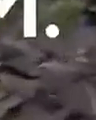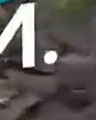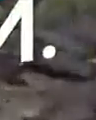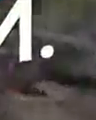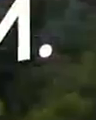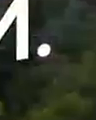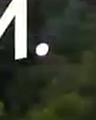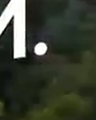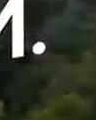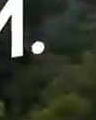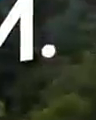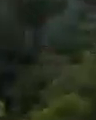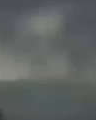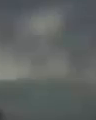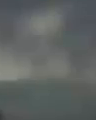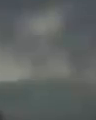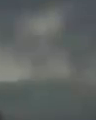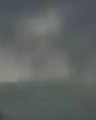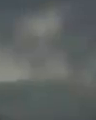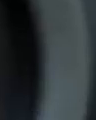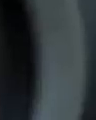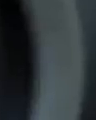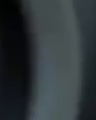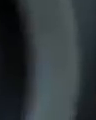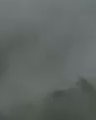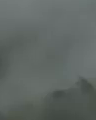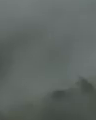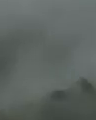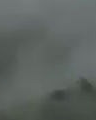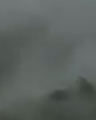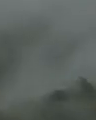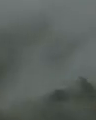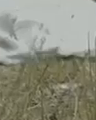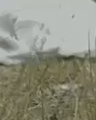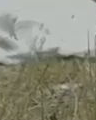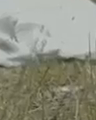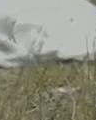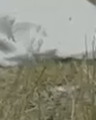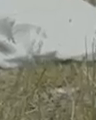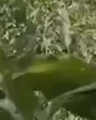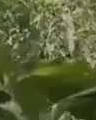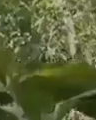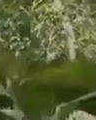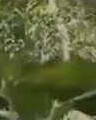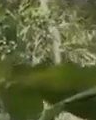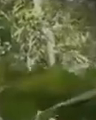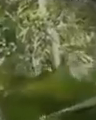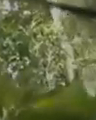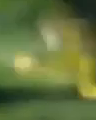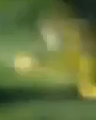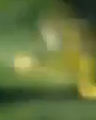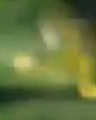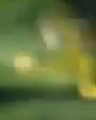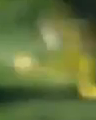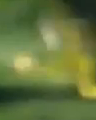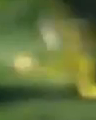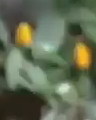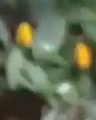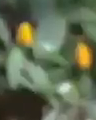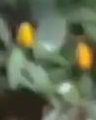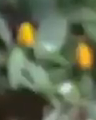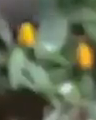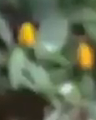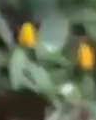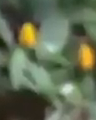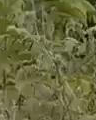este domingo a las 7 de la noche. Probablemente va a haber muchas zonas donde va a comenzar a haber una deforestación extensiva. En un